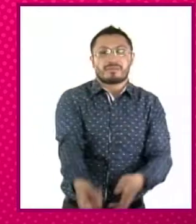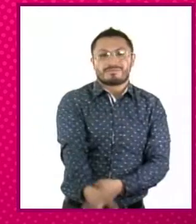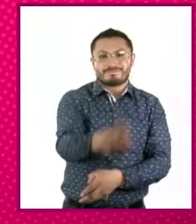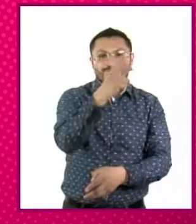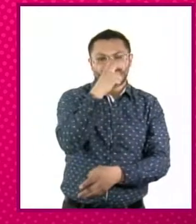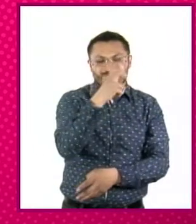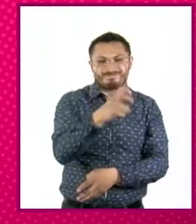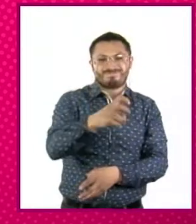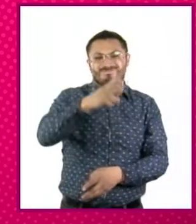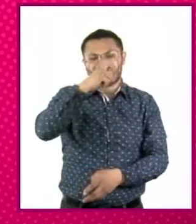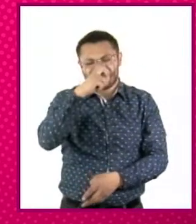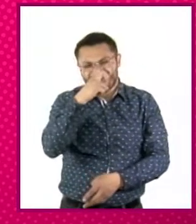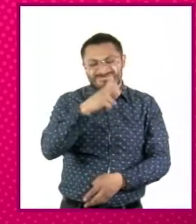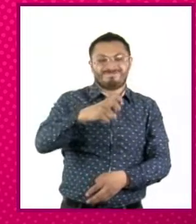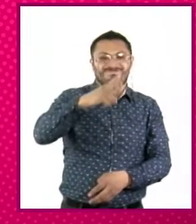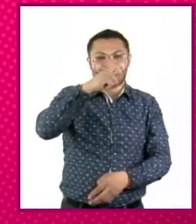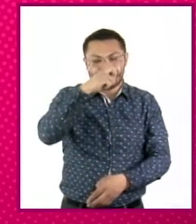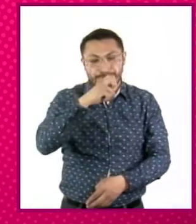exigiendo